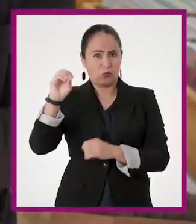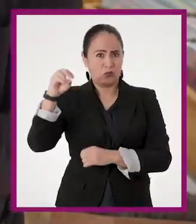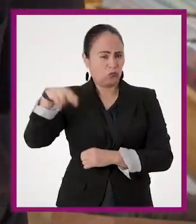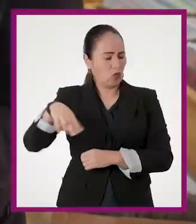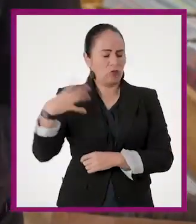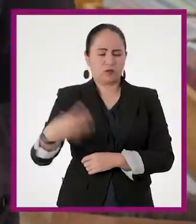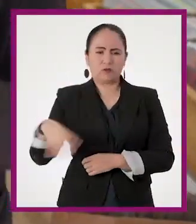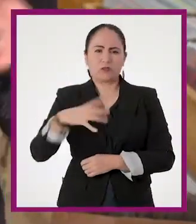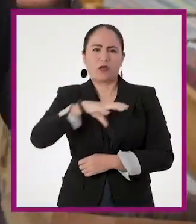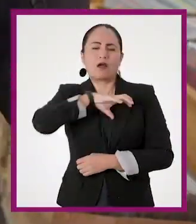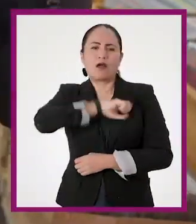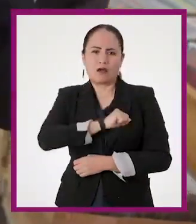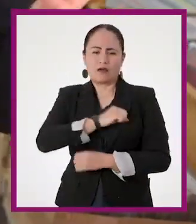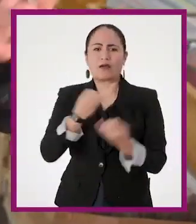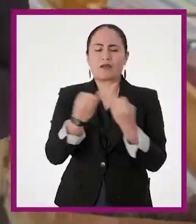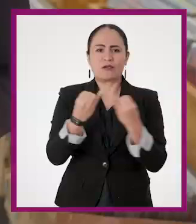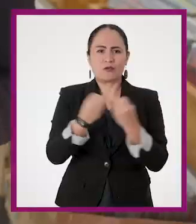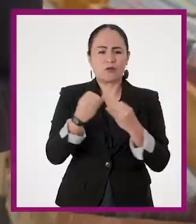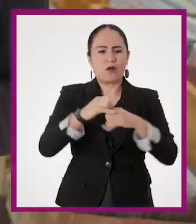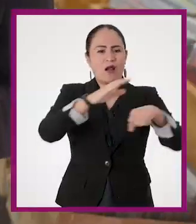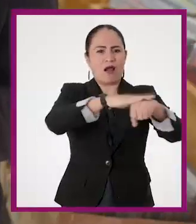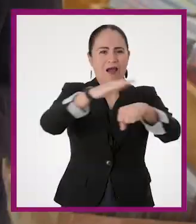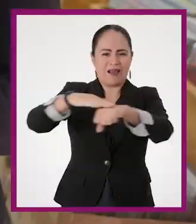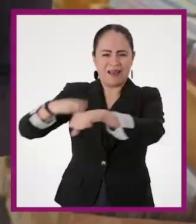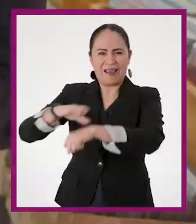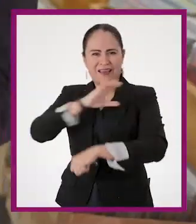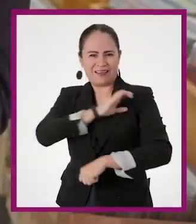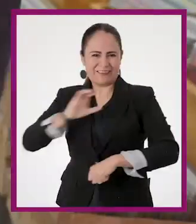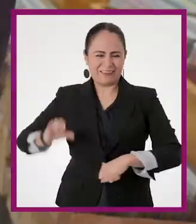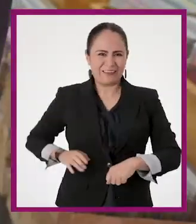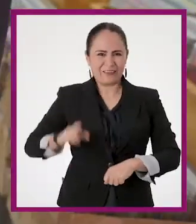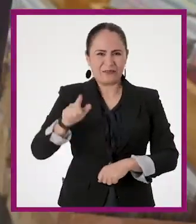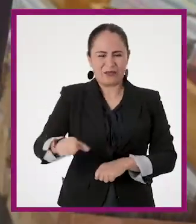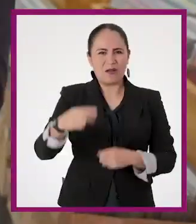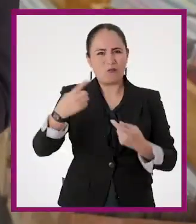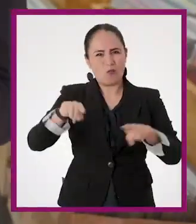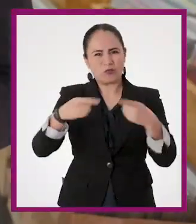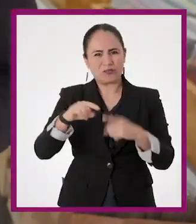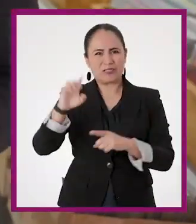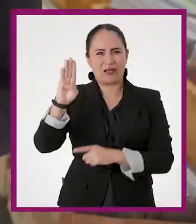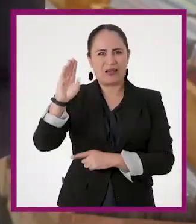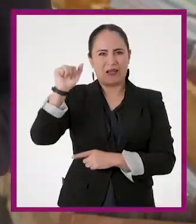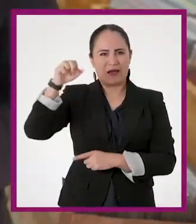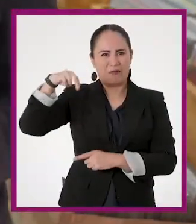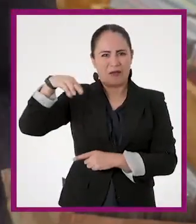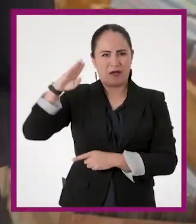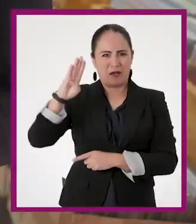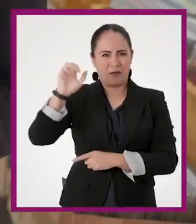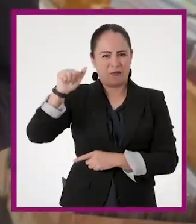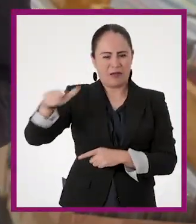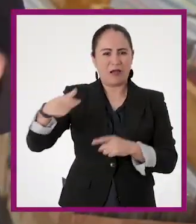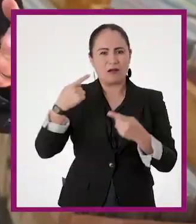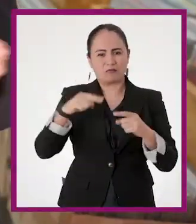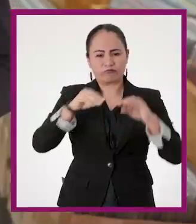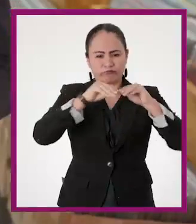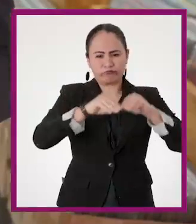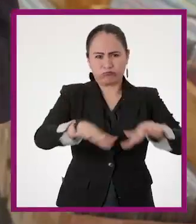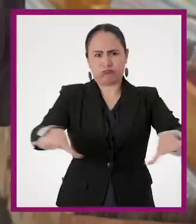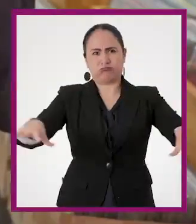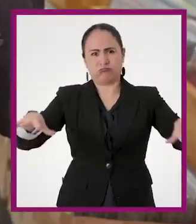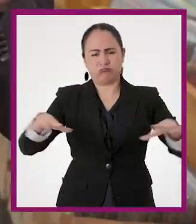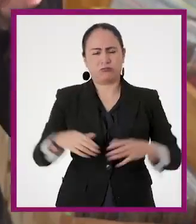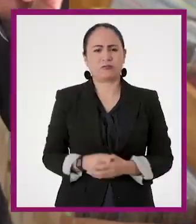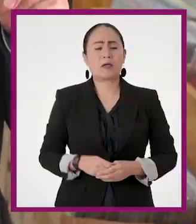la bamba como uno de los, digamos, eslóganes de su campaña y empezó a promover y difundir todo este son de, digamos, de